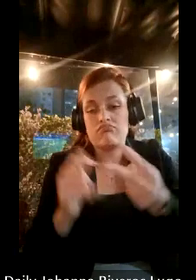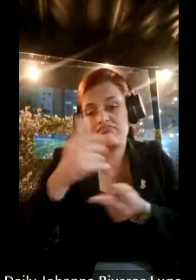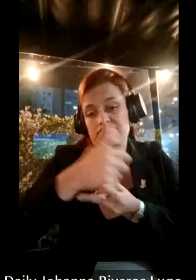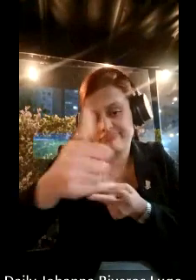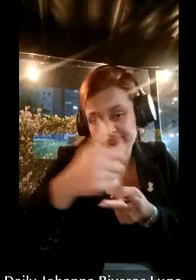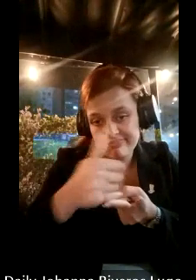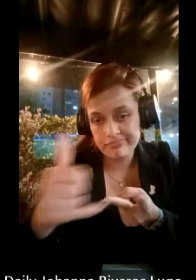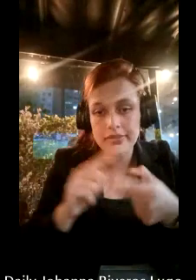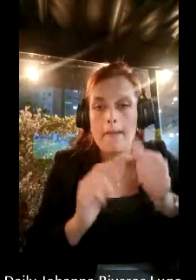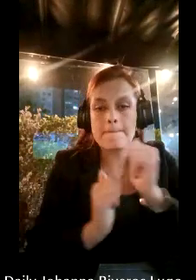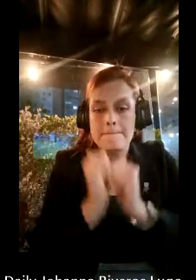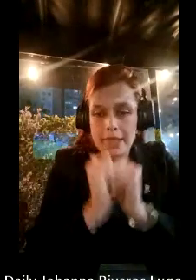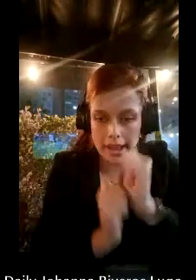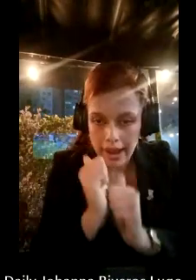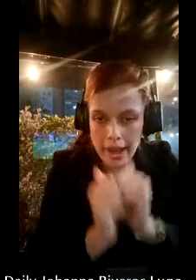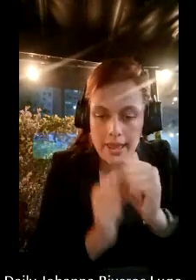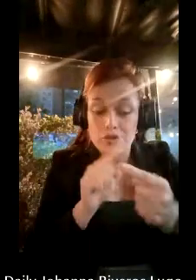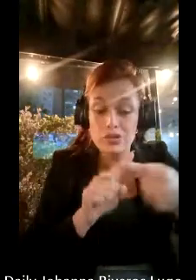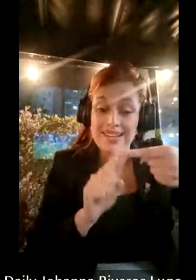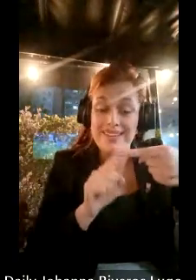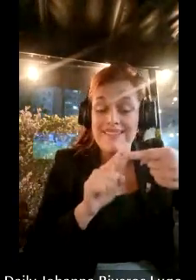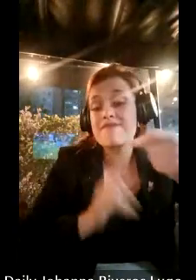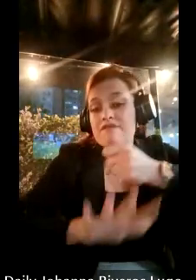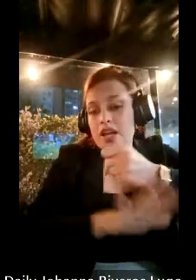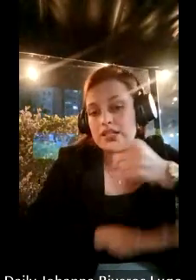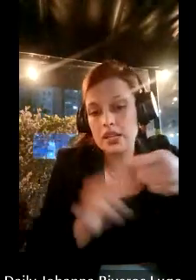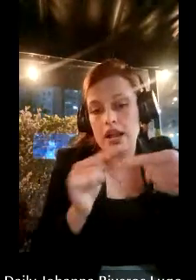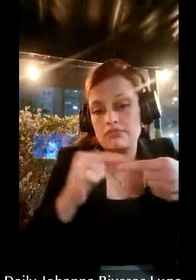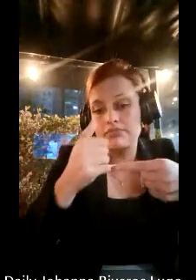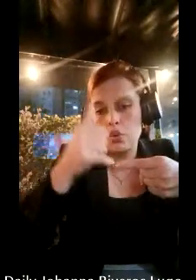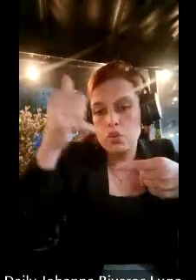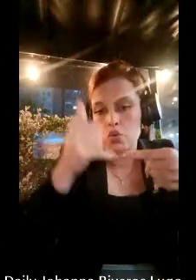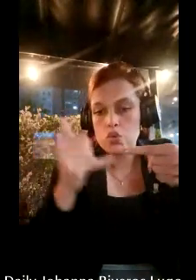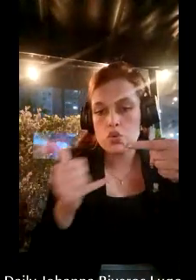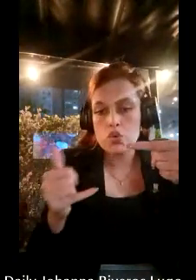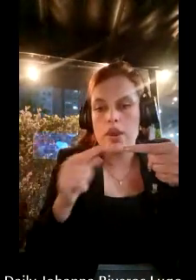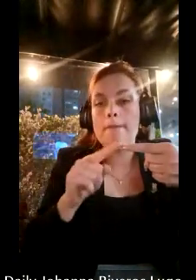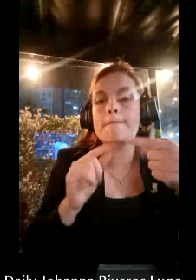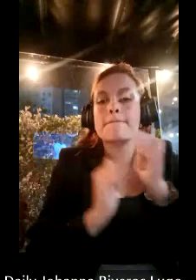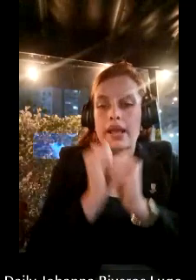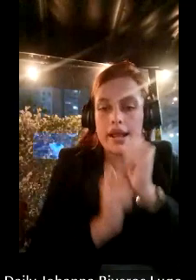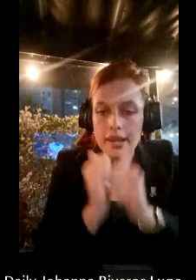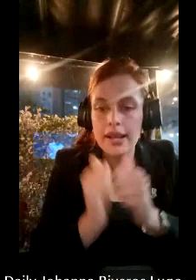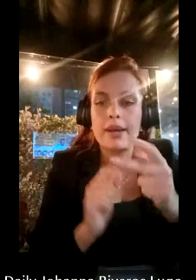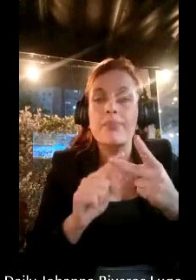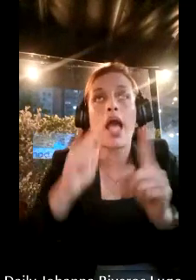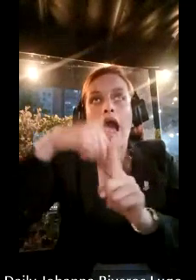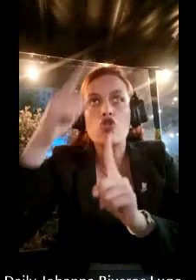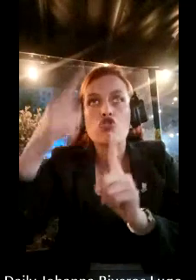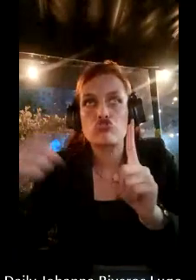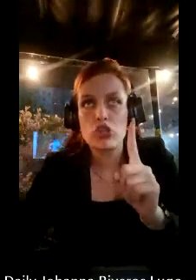su vez eh, se divide en cinemática, dinámica y estática.